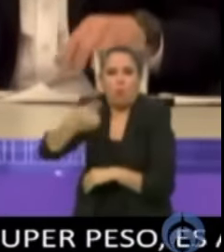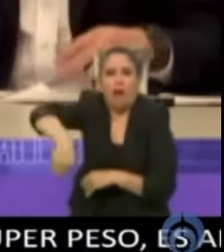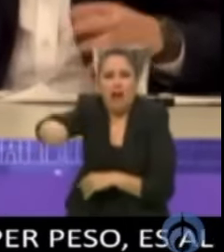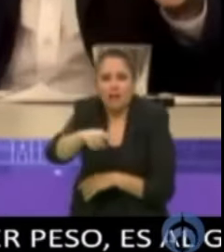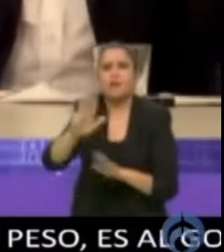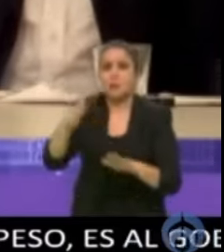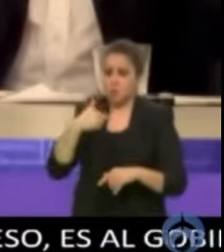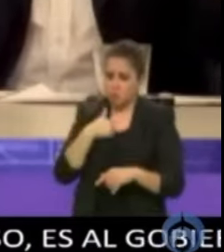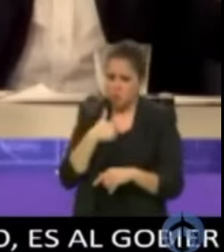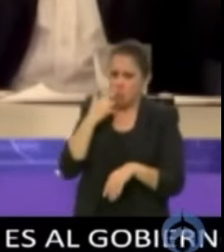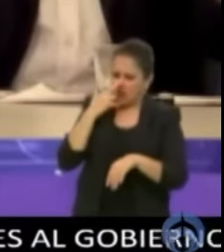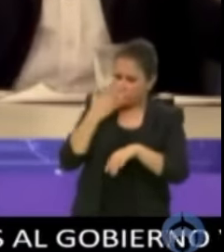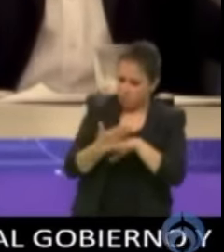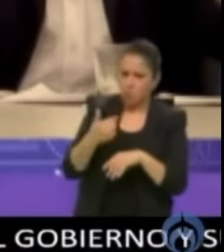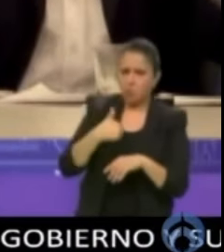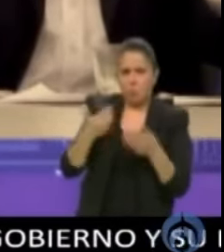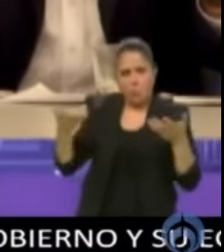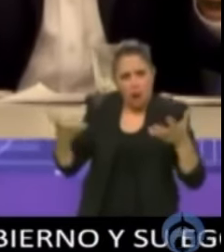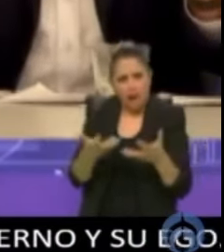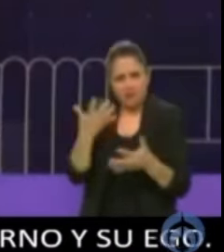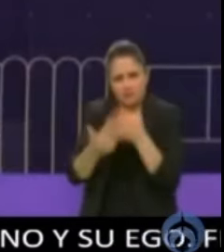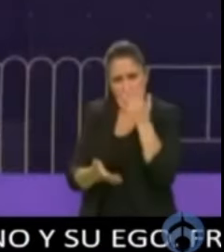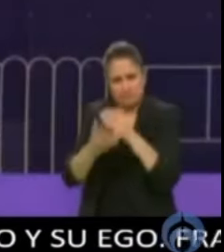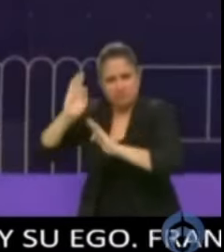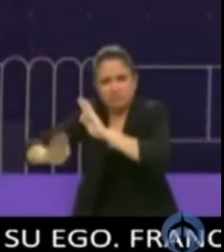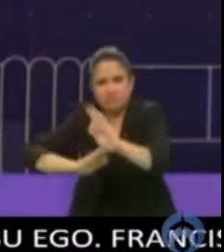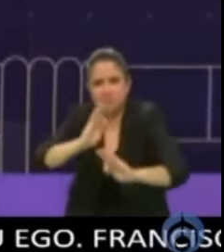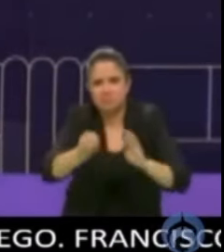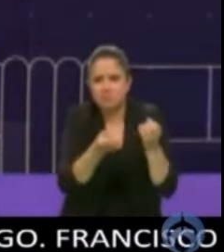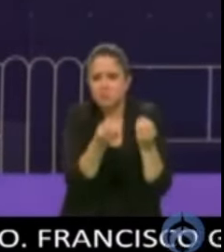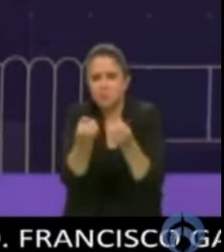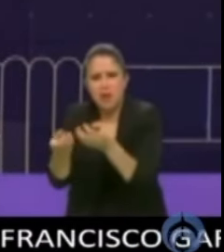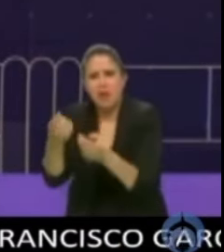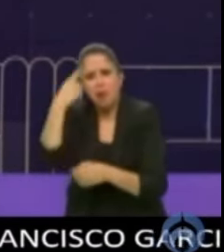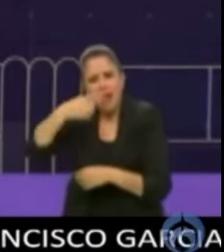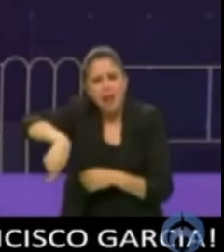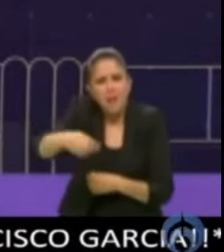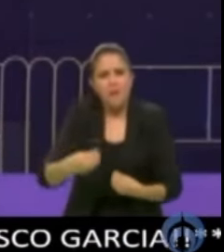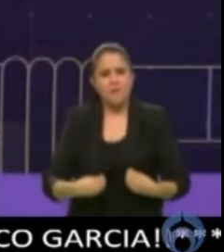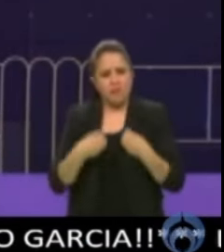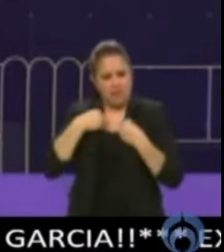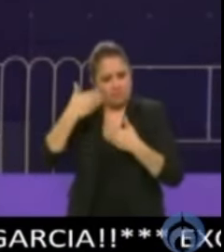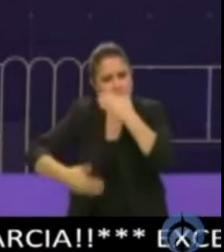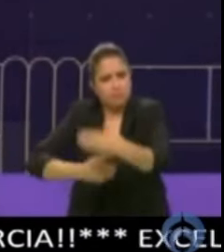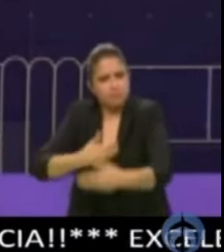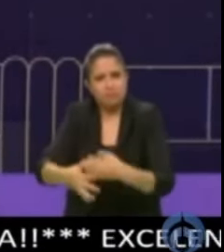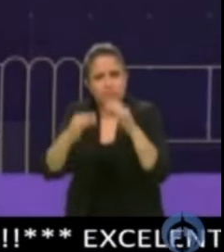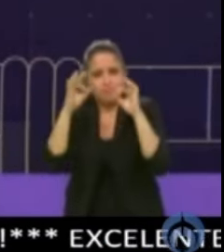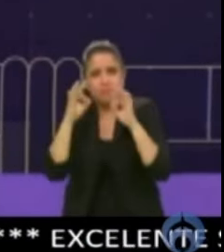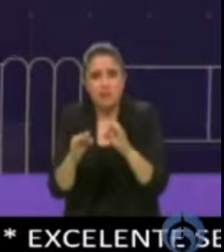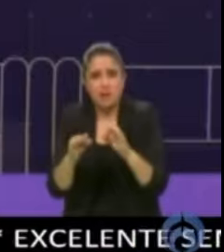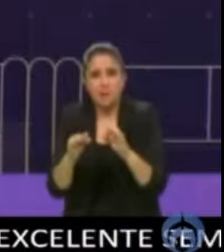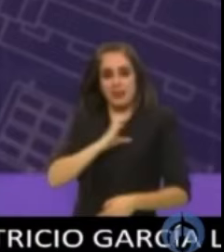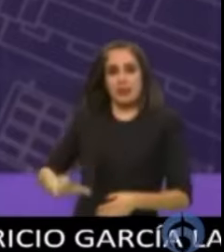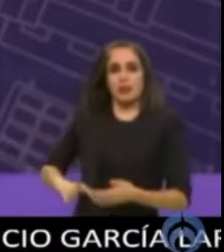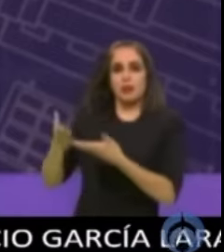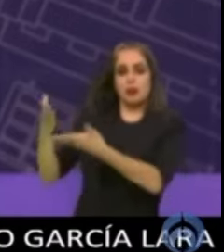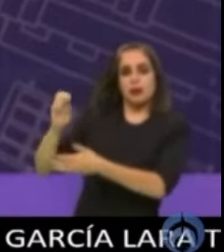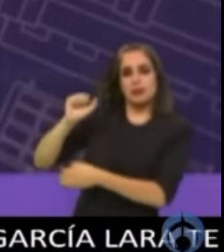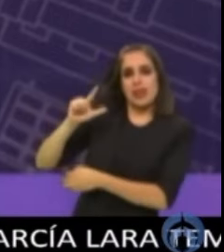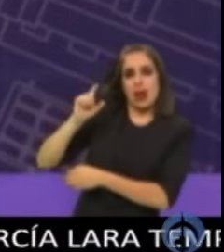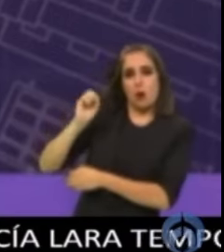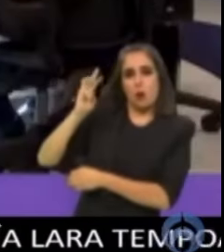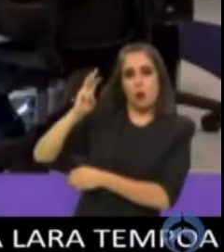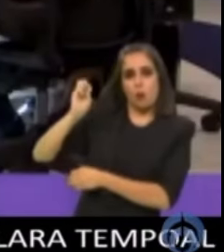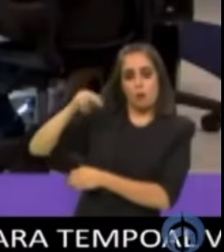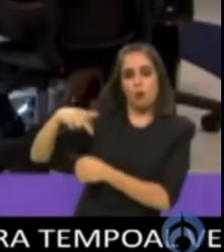infraestructura, mejor salud, mejor educación, todo eso suena precioso, pero todo eso cuesta, Pepe. Se llevó